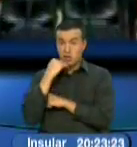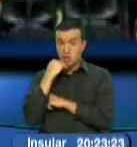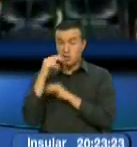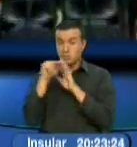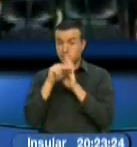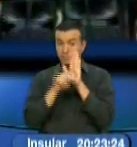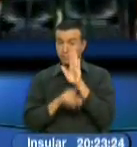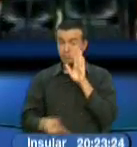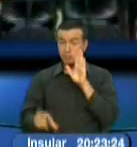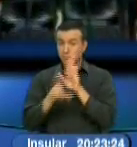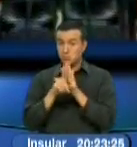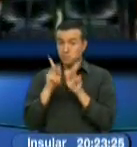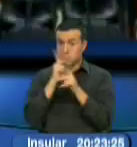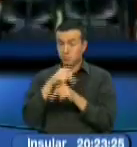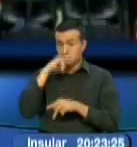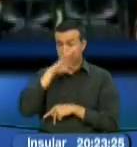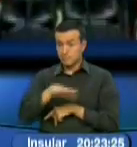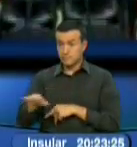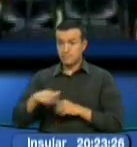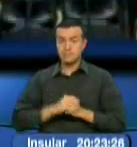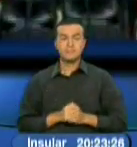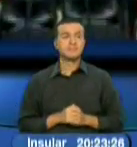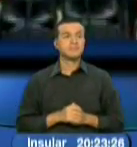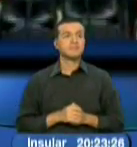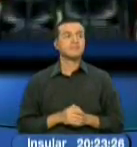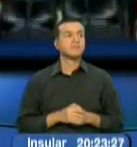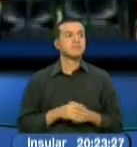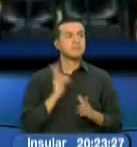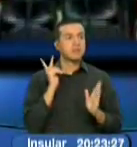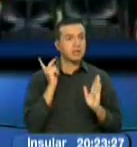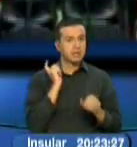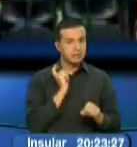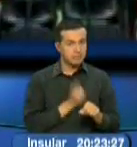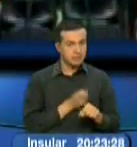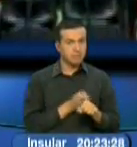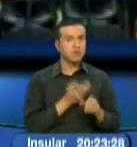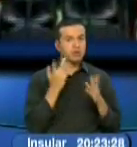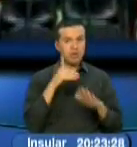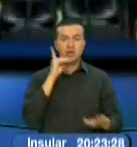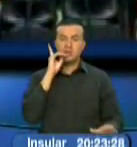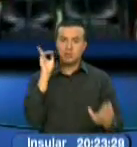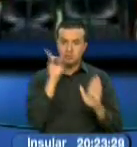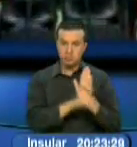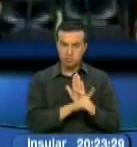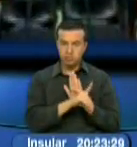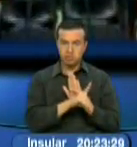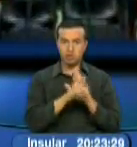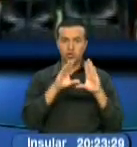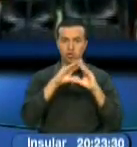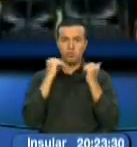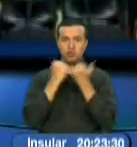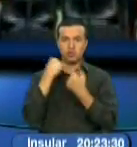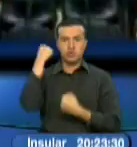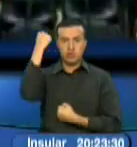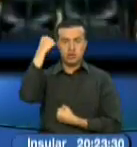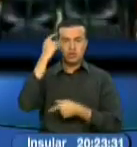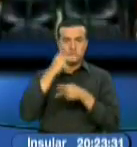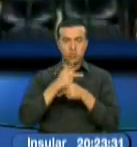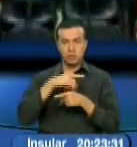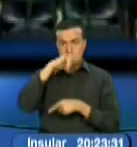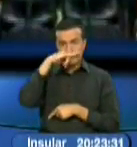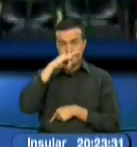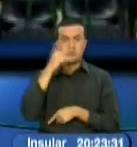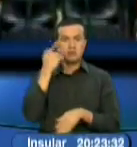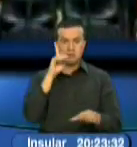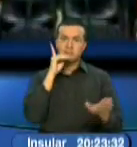y las leyes que protegen a los menores? Bueno, en este caso puntual hemos recibido la denuncia de la Comisión de Derechos, Protectora de